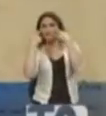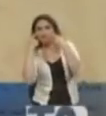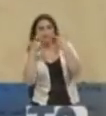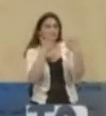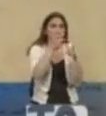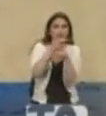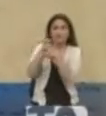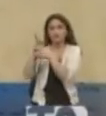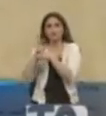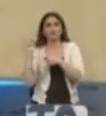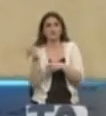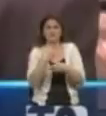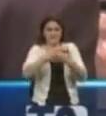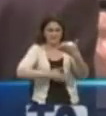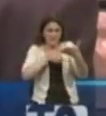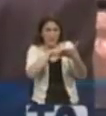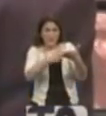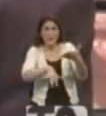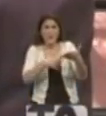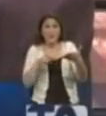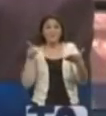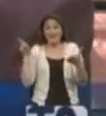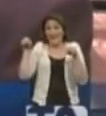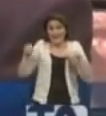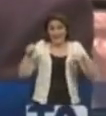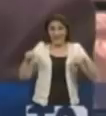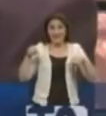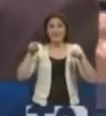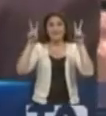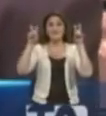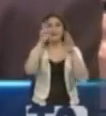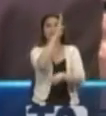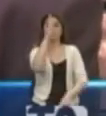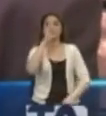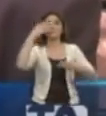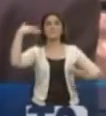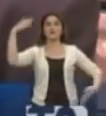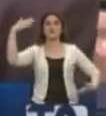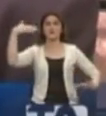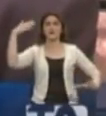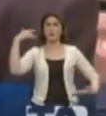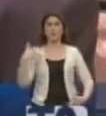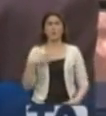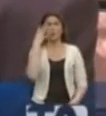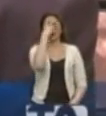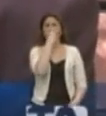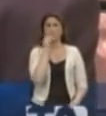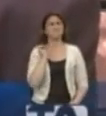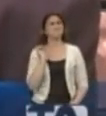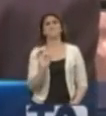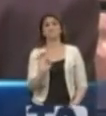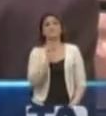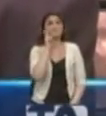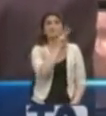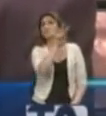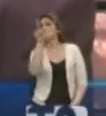pasar importantes documentos. Es la biblioteca parlamentaria y el área de análisis legal. Son tres grandes áreas que le sirve a la institución para